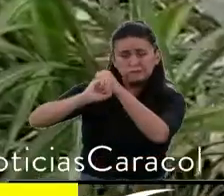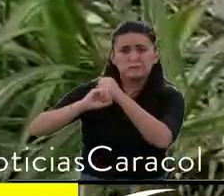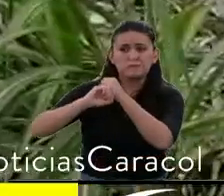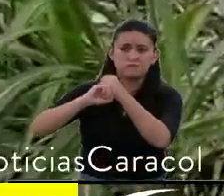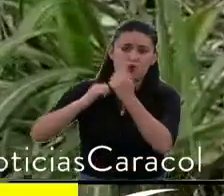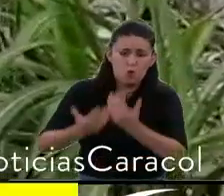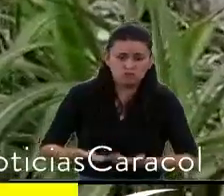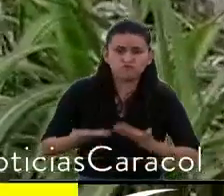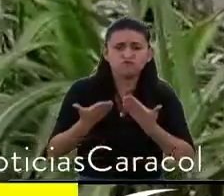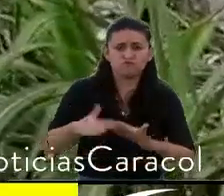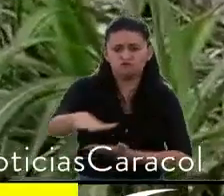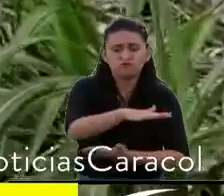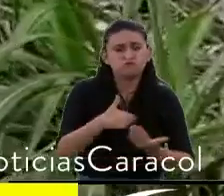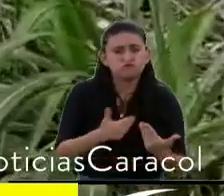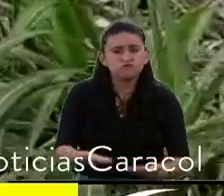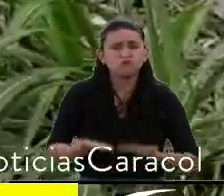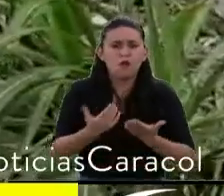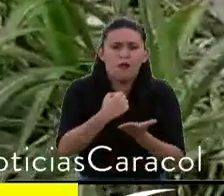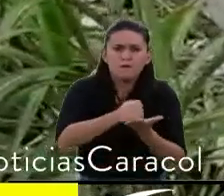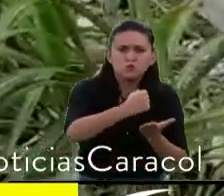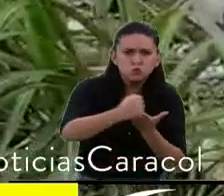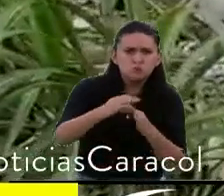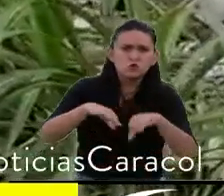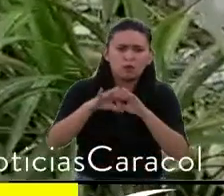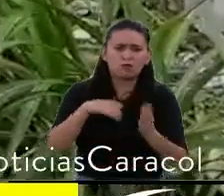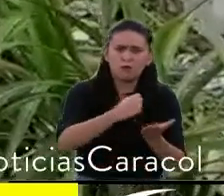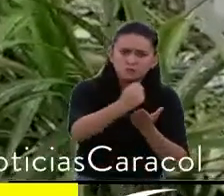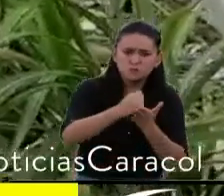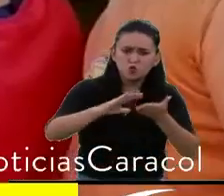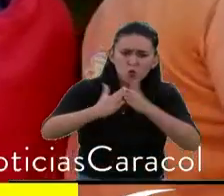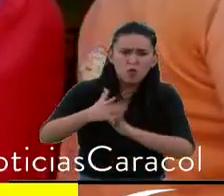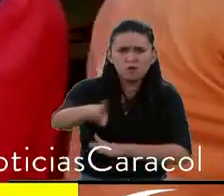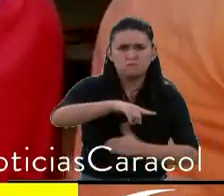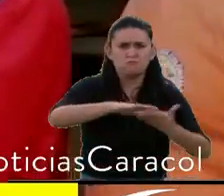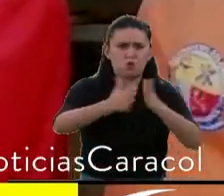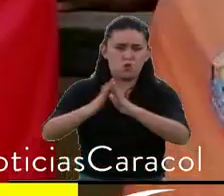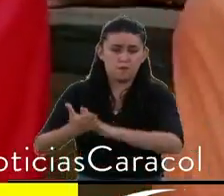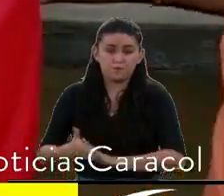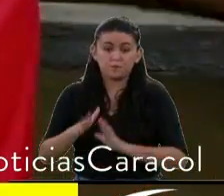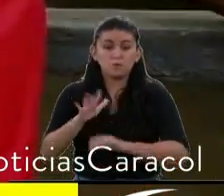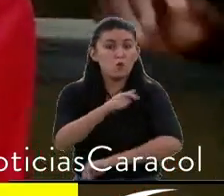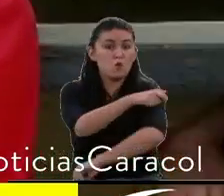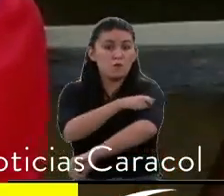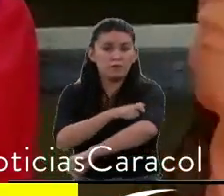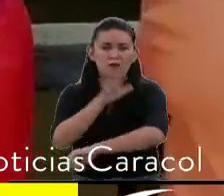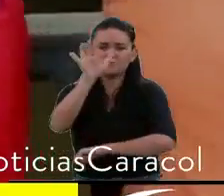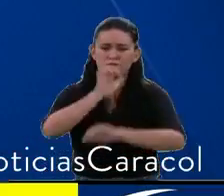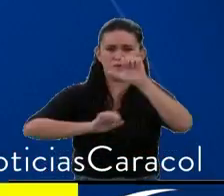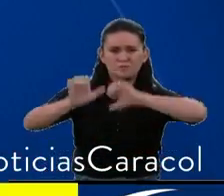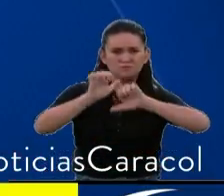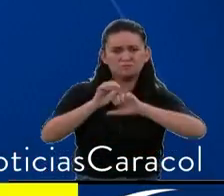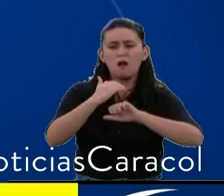pues unas ayudas a estas comunidades. El Comité de Atención y Prevención de